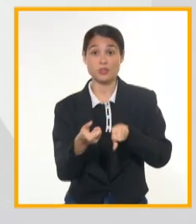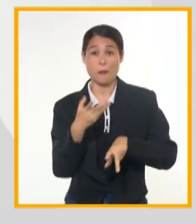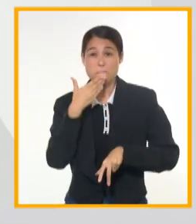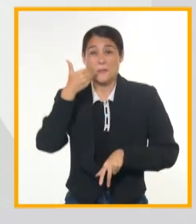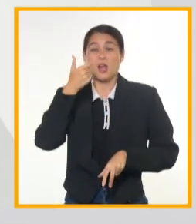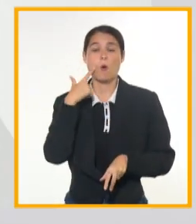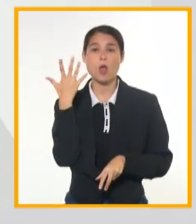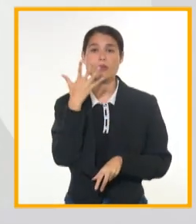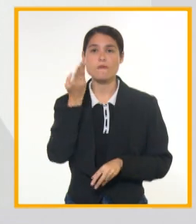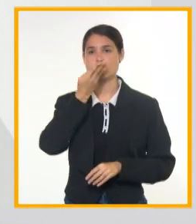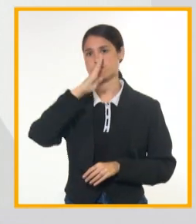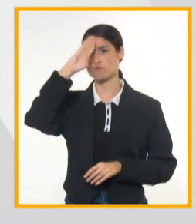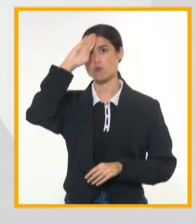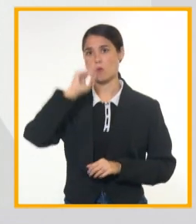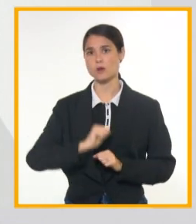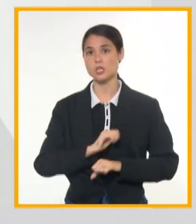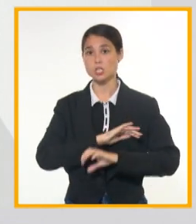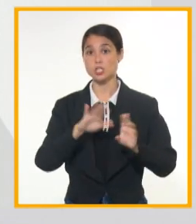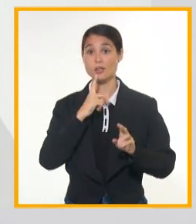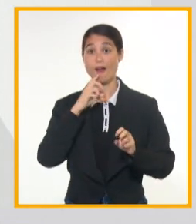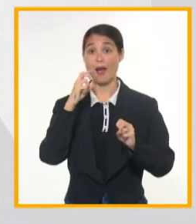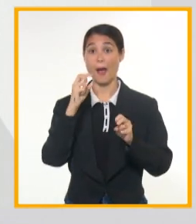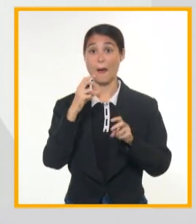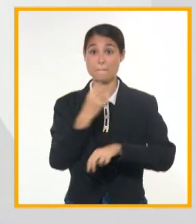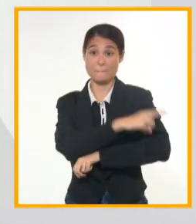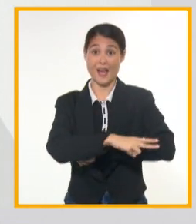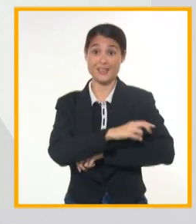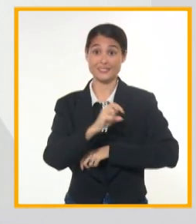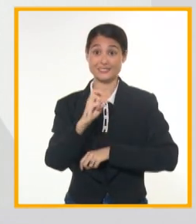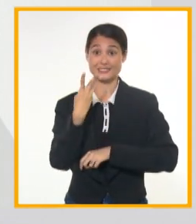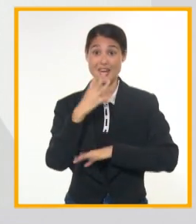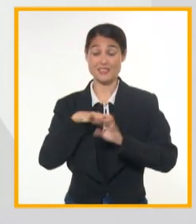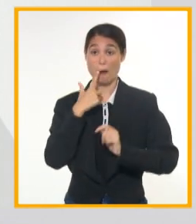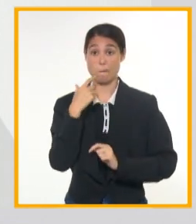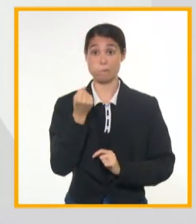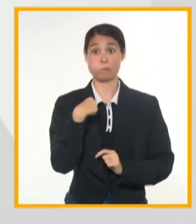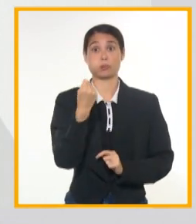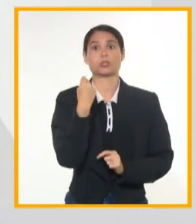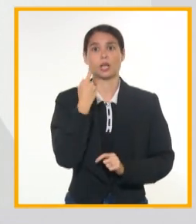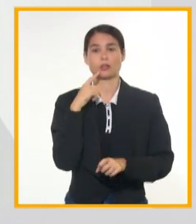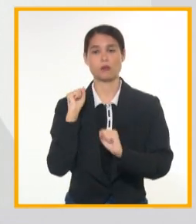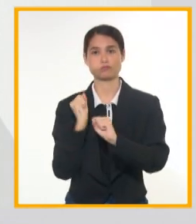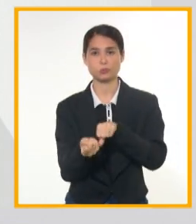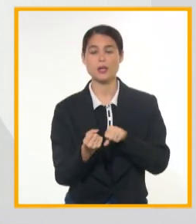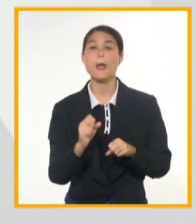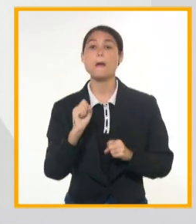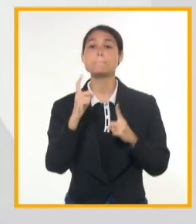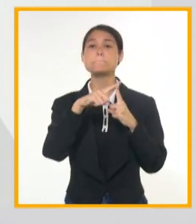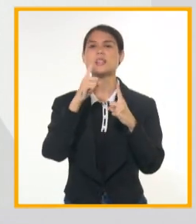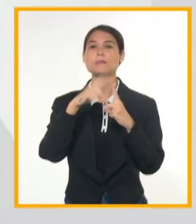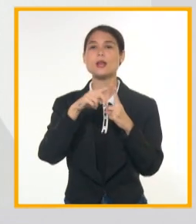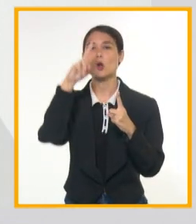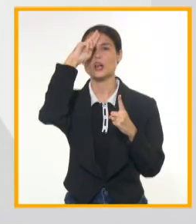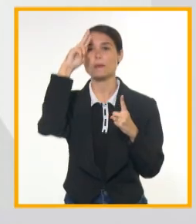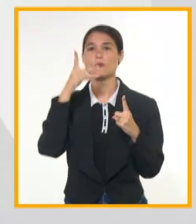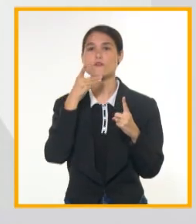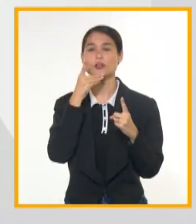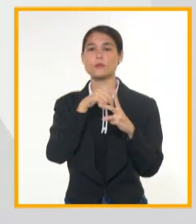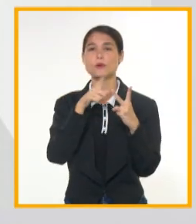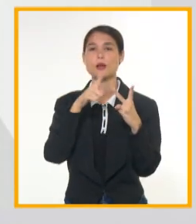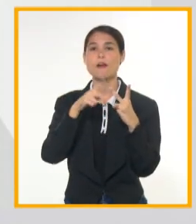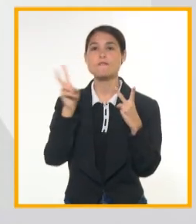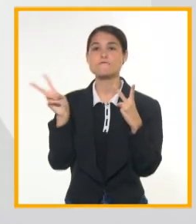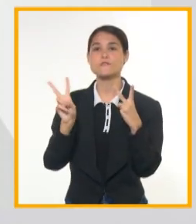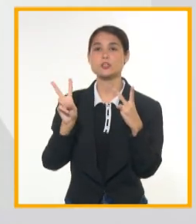el planeta que más jugadores tiene en grandes ligas. Primero, República Dominicana, segundo, Venezuela y tercero, Cuba. Cuba tiene